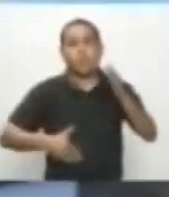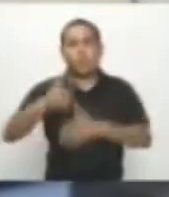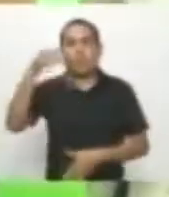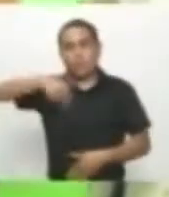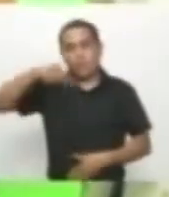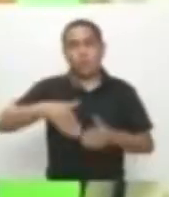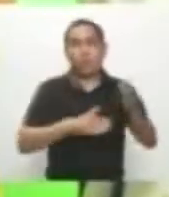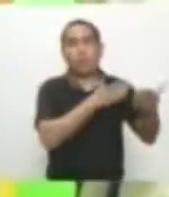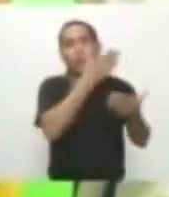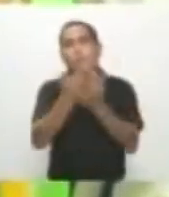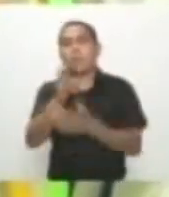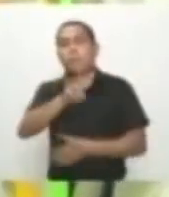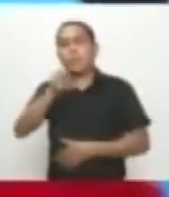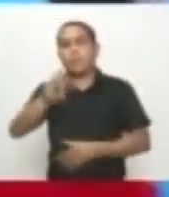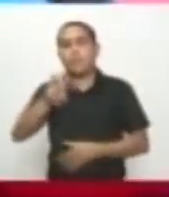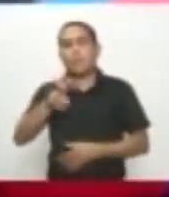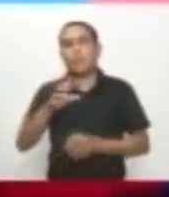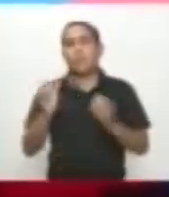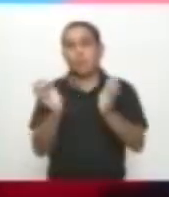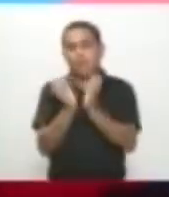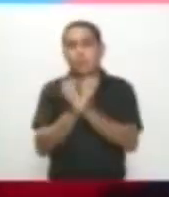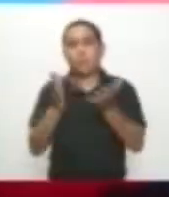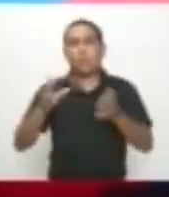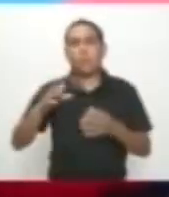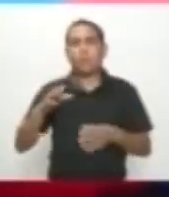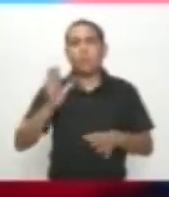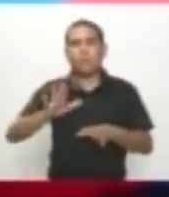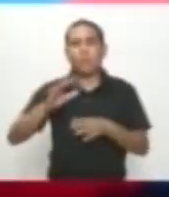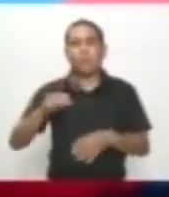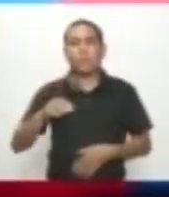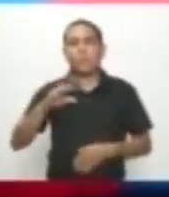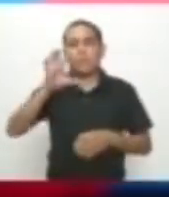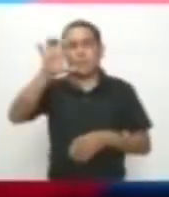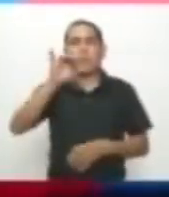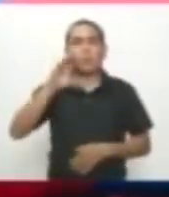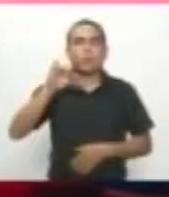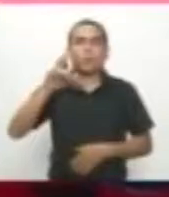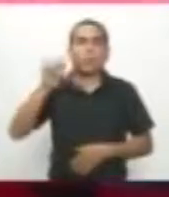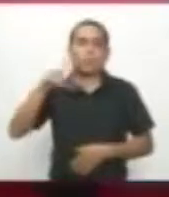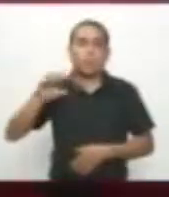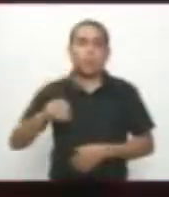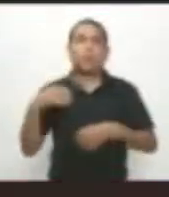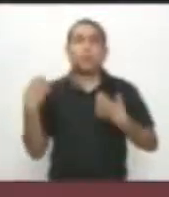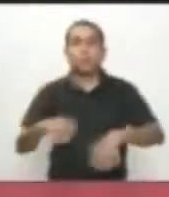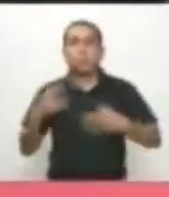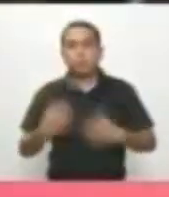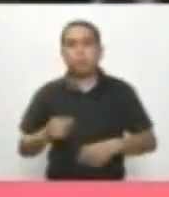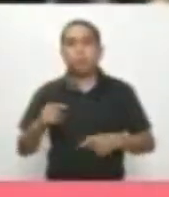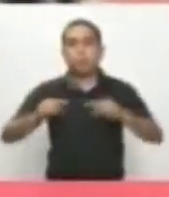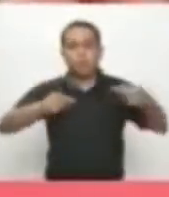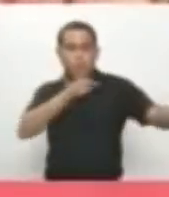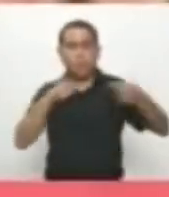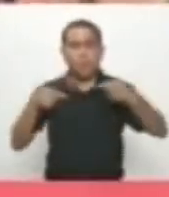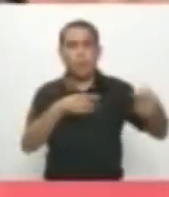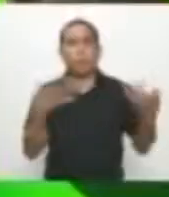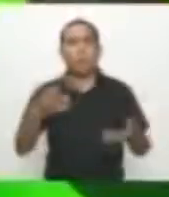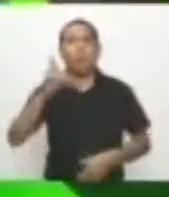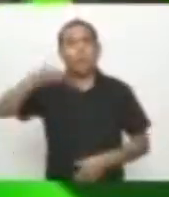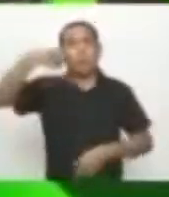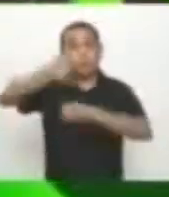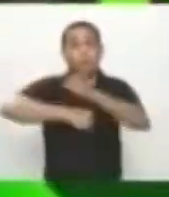el próximo 27 de mayo en Curazao. Este torneo es clasificatorio a Juegos Bolivarianos y a Juegos de Combates para el próximo